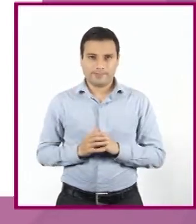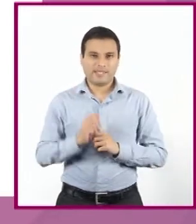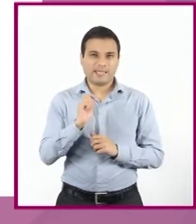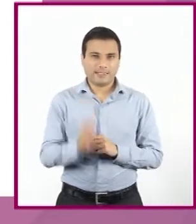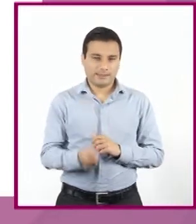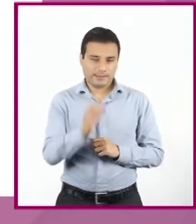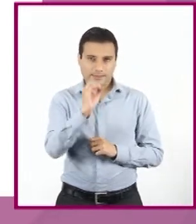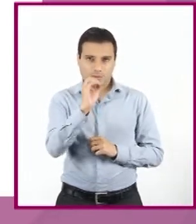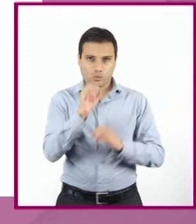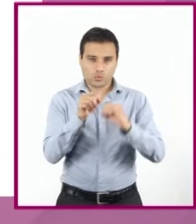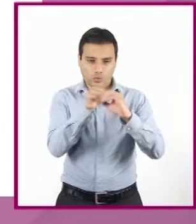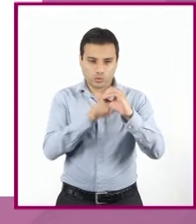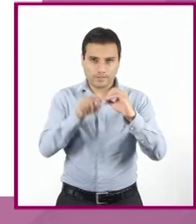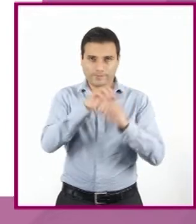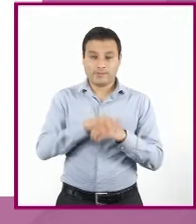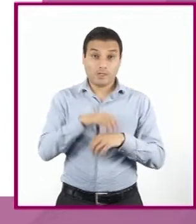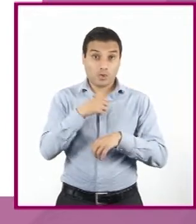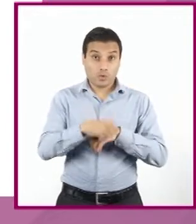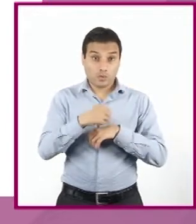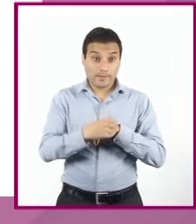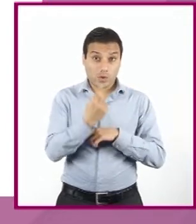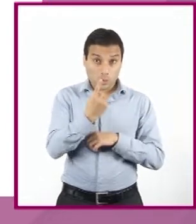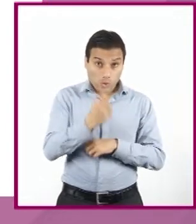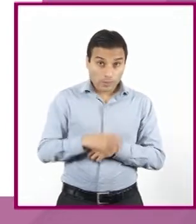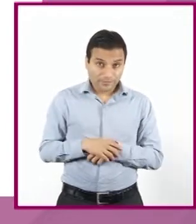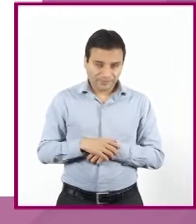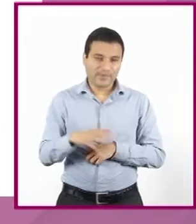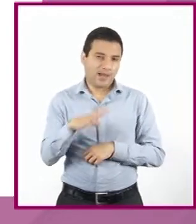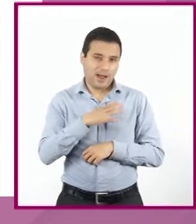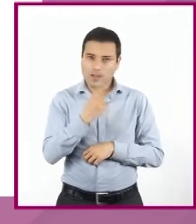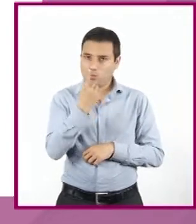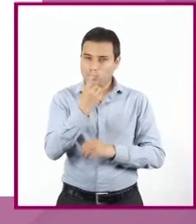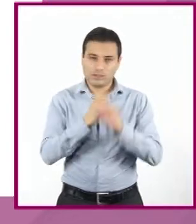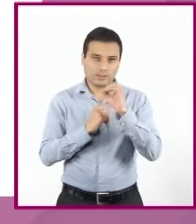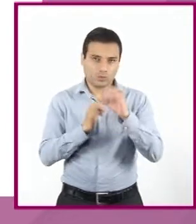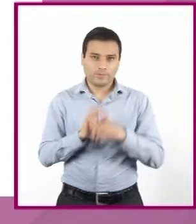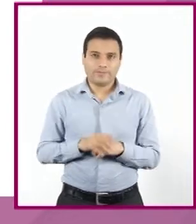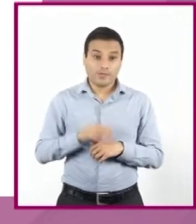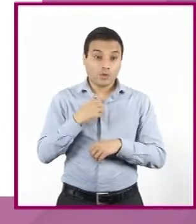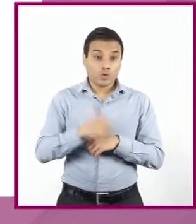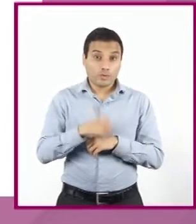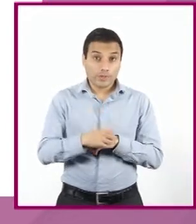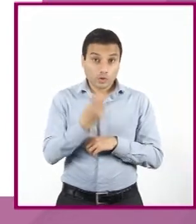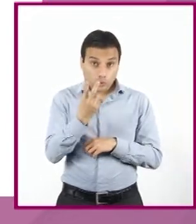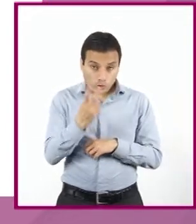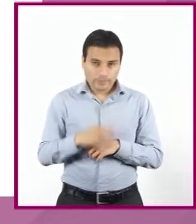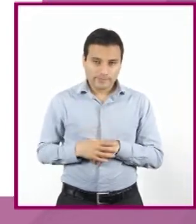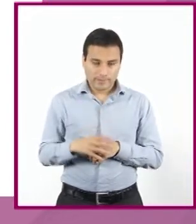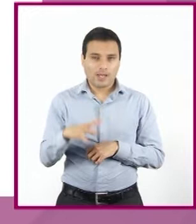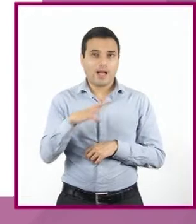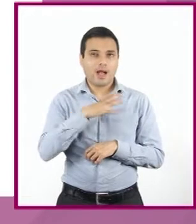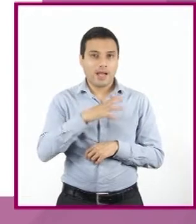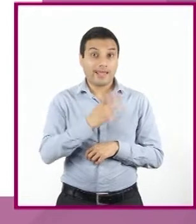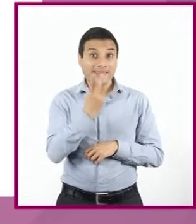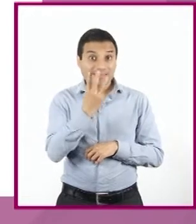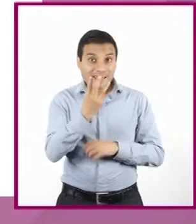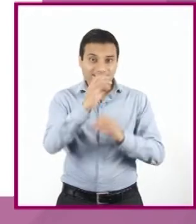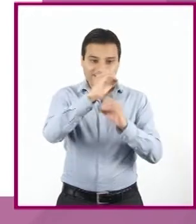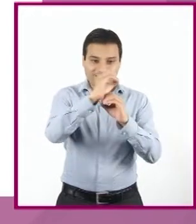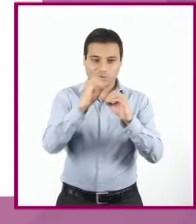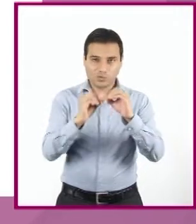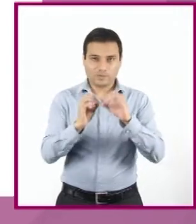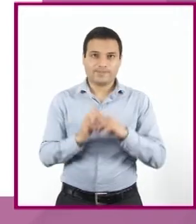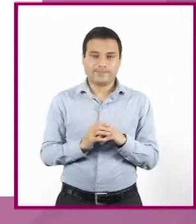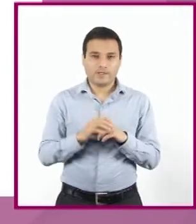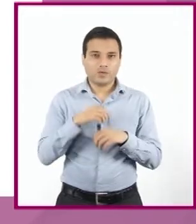La figura 1 está formada de un círculo, la figura 2 está formada por 3 círculos,